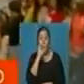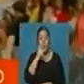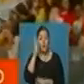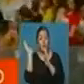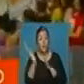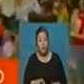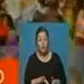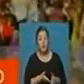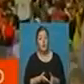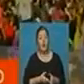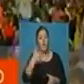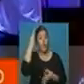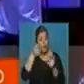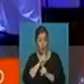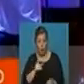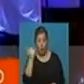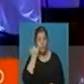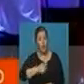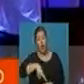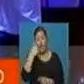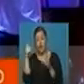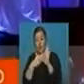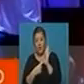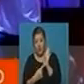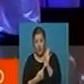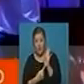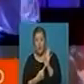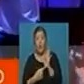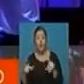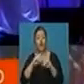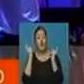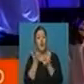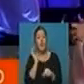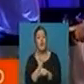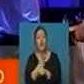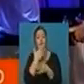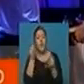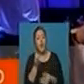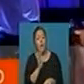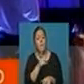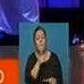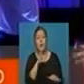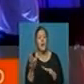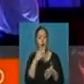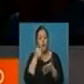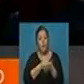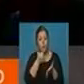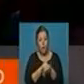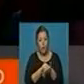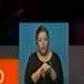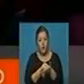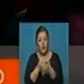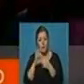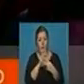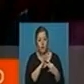ejecuciones extrajudiciales y otros detalles que hacen a una sociedad que realmente está emparentada con la violencia. Esta